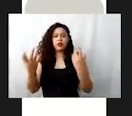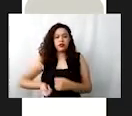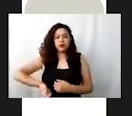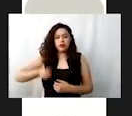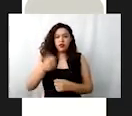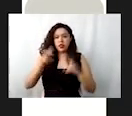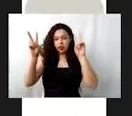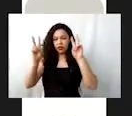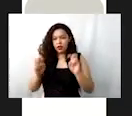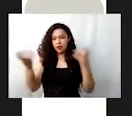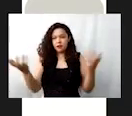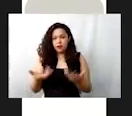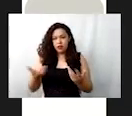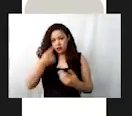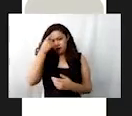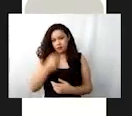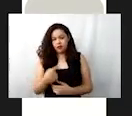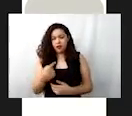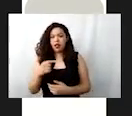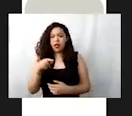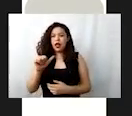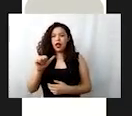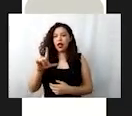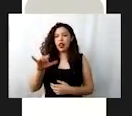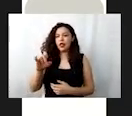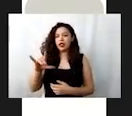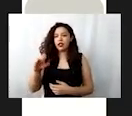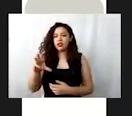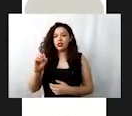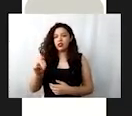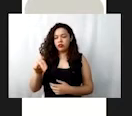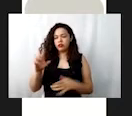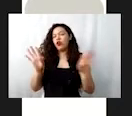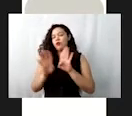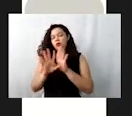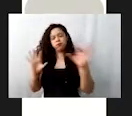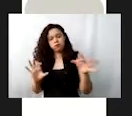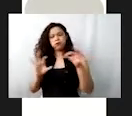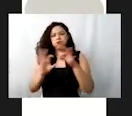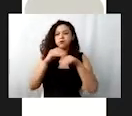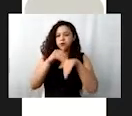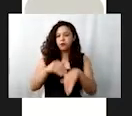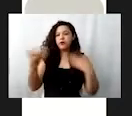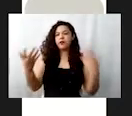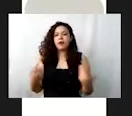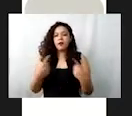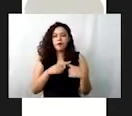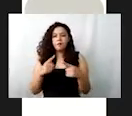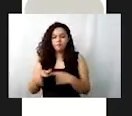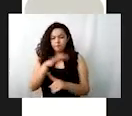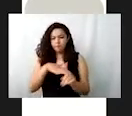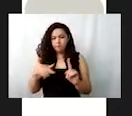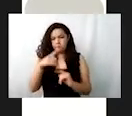tema de la alineación en primera instancia y en los demás pasos de implementación,